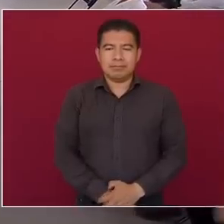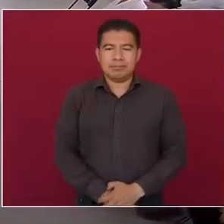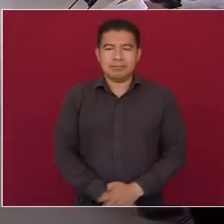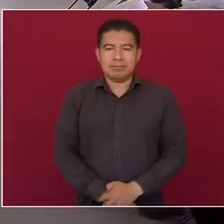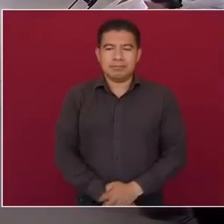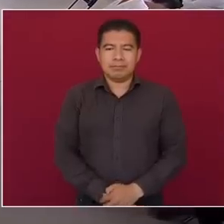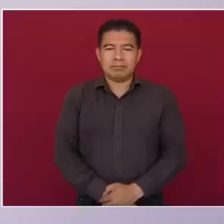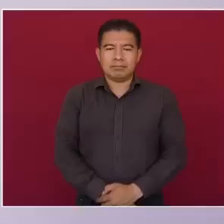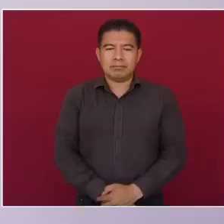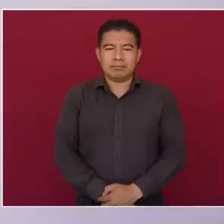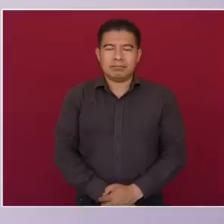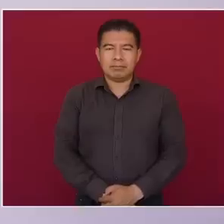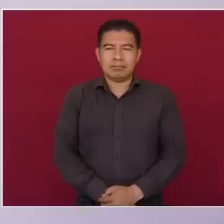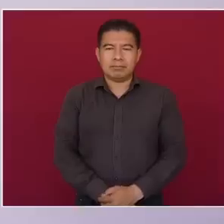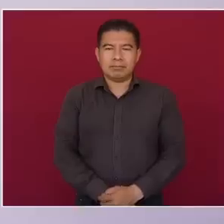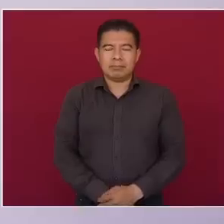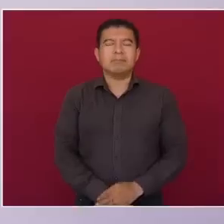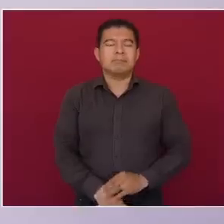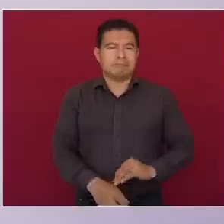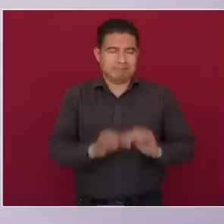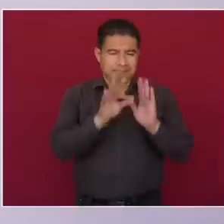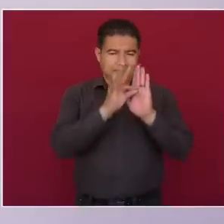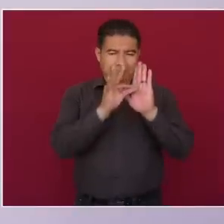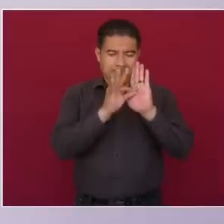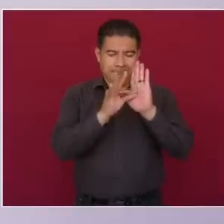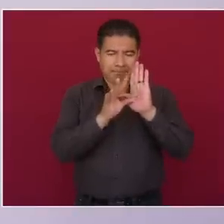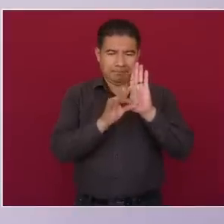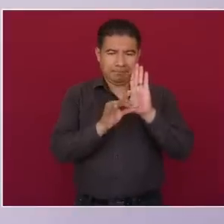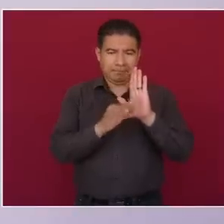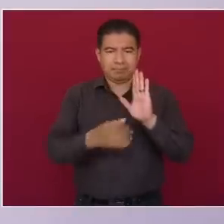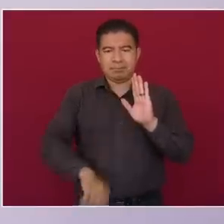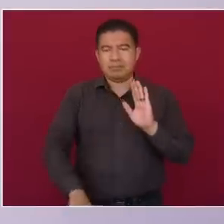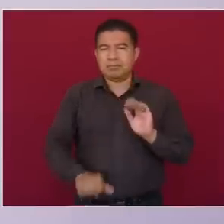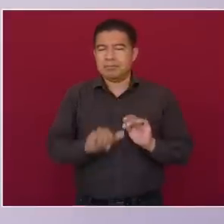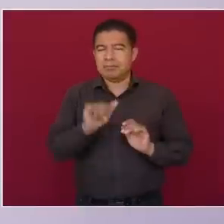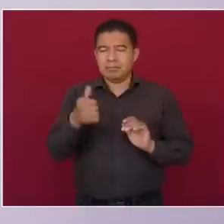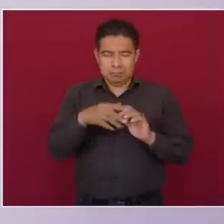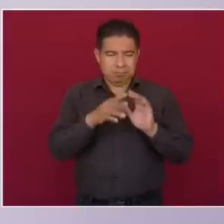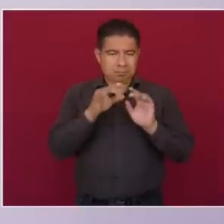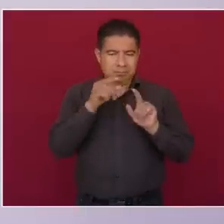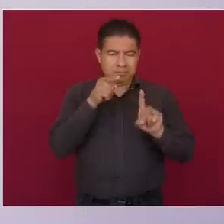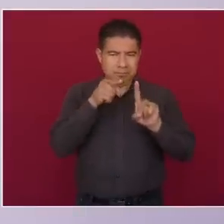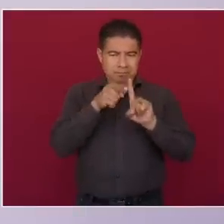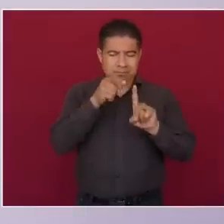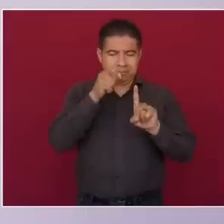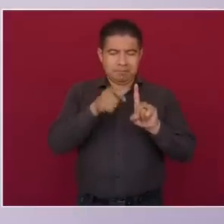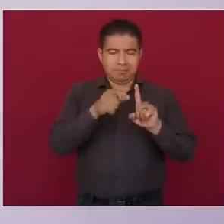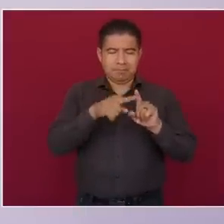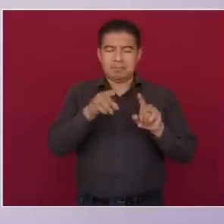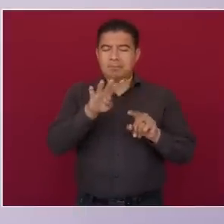Algunos datos específicos que se han utilizado y equipos que se han adquirido son